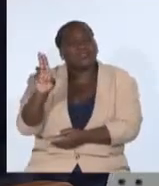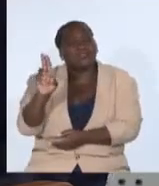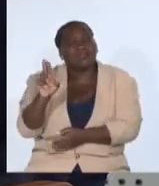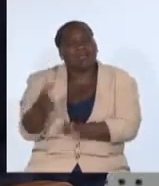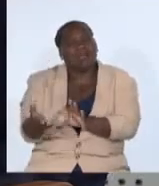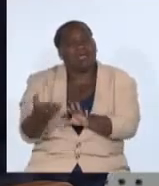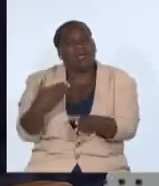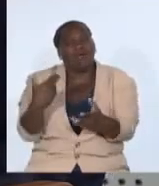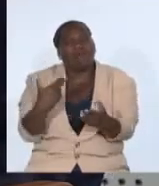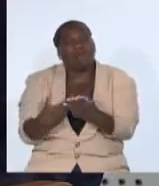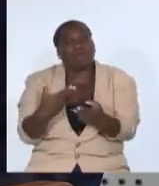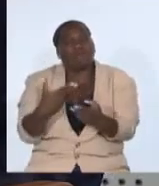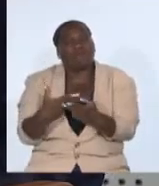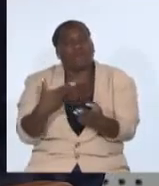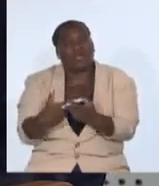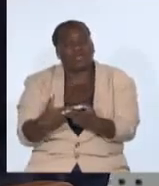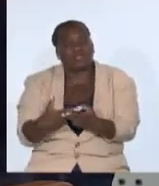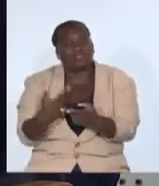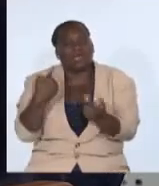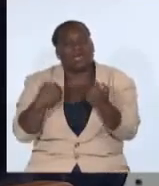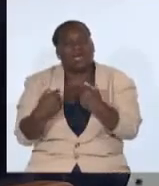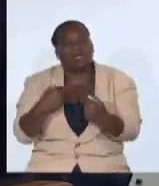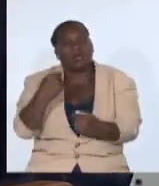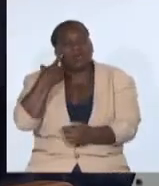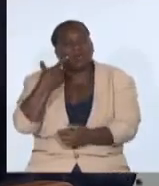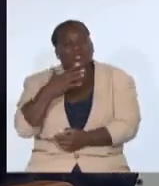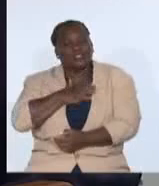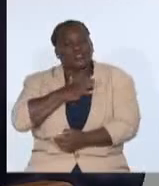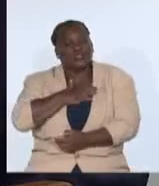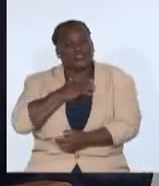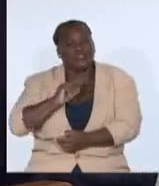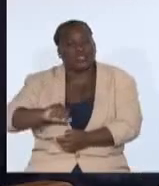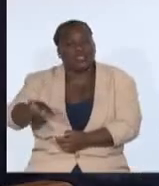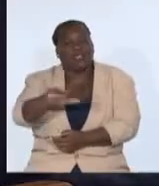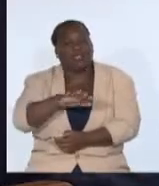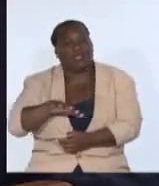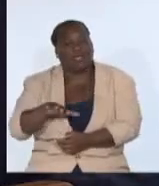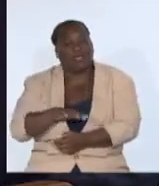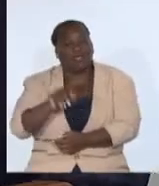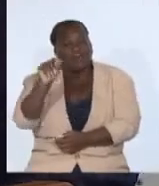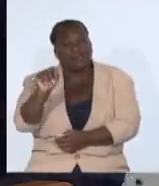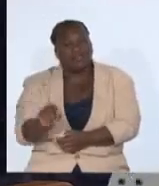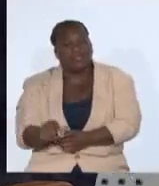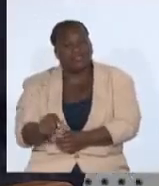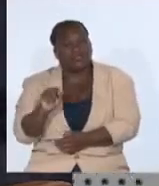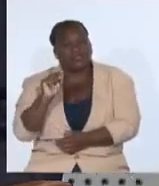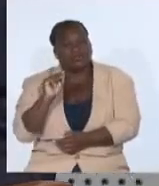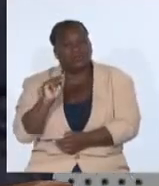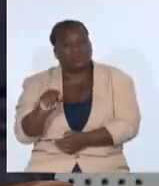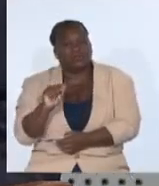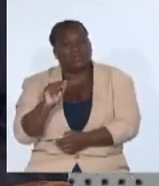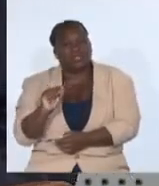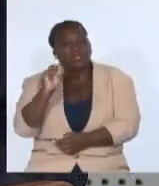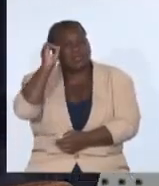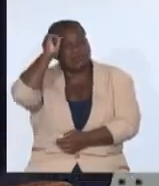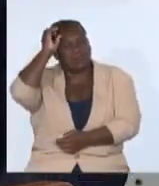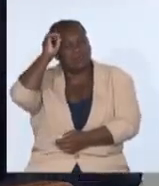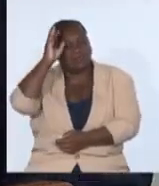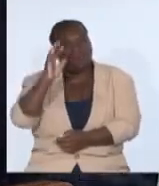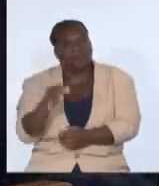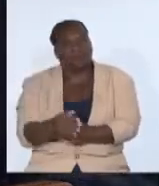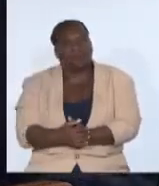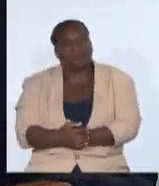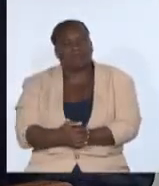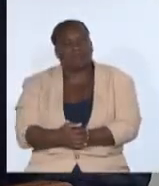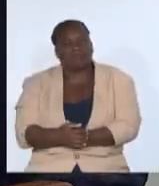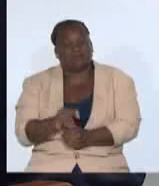la confianza el elemento más dinamizador de nuestras sociedades el ser humano y su actividad creativa en